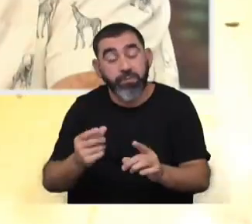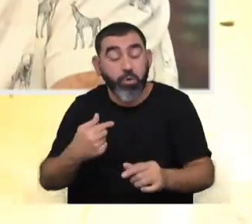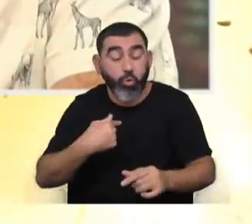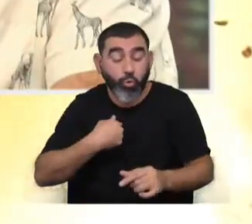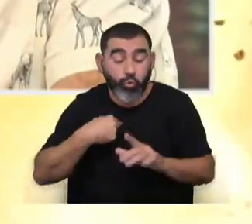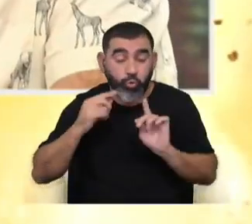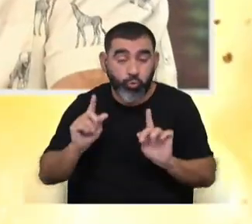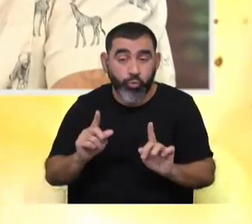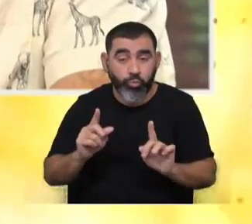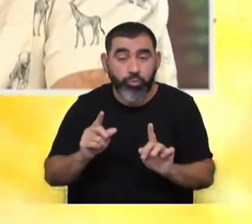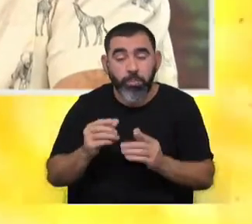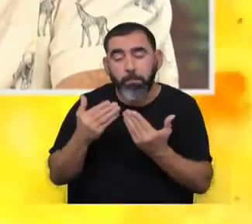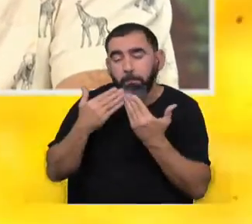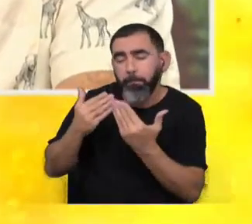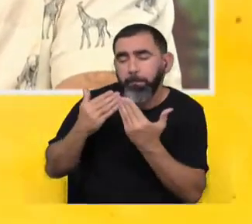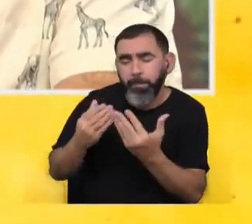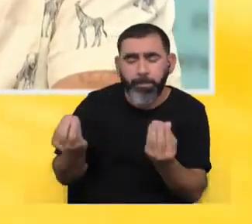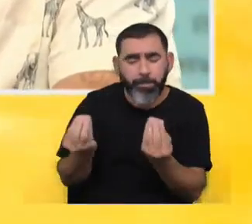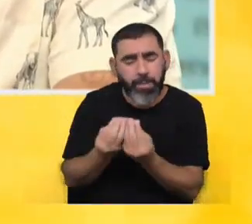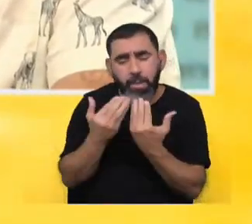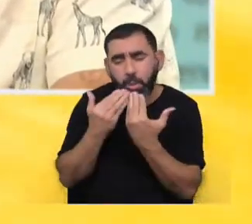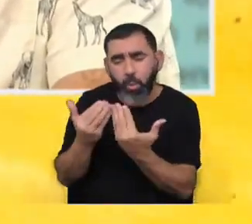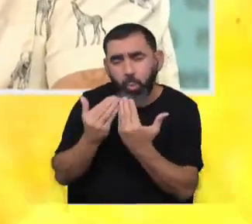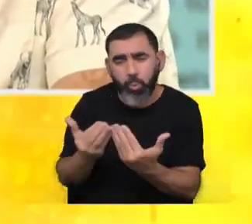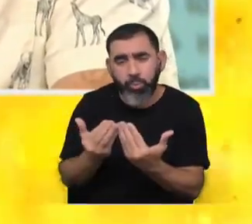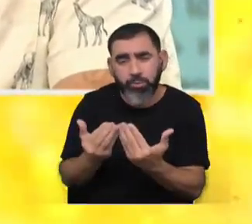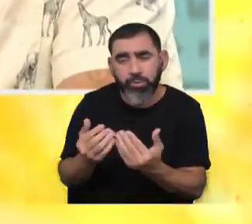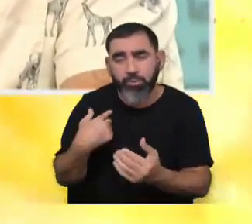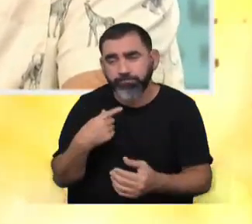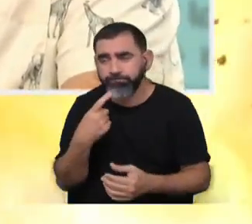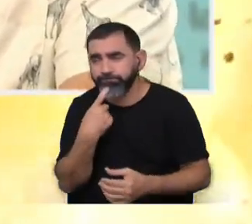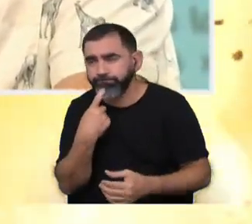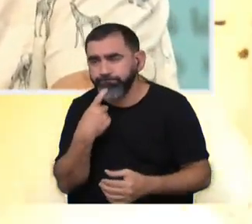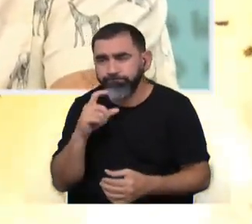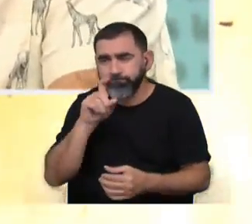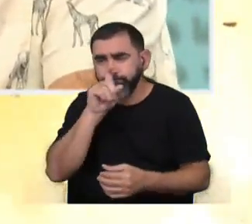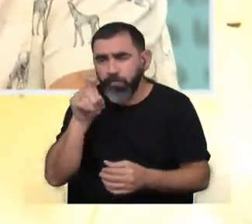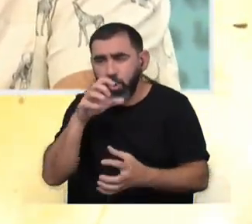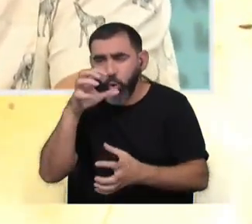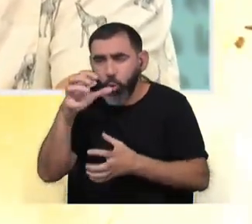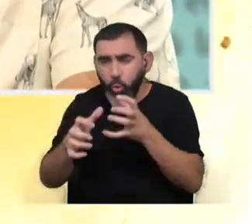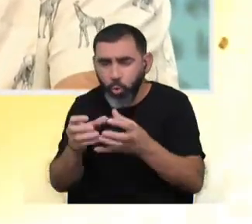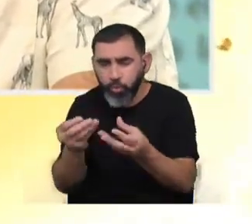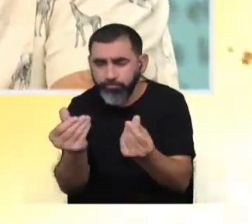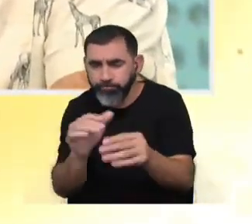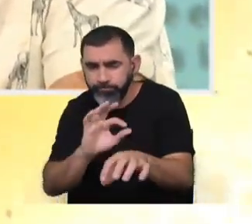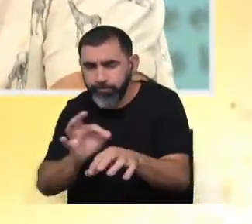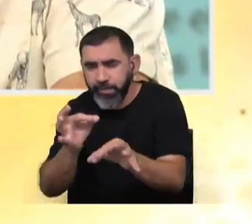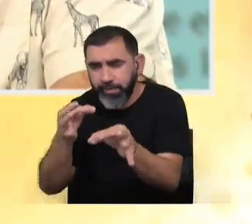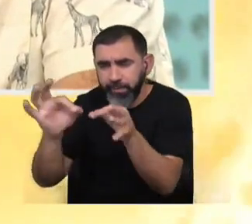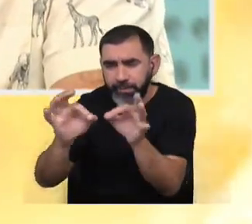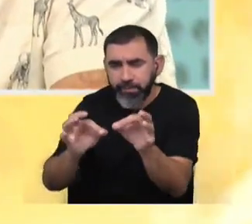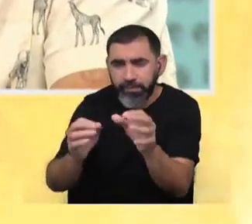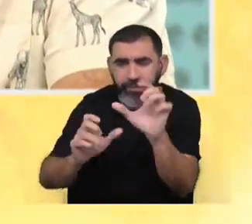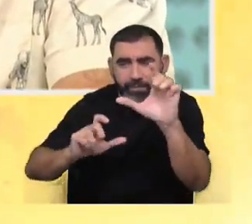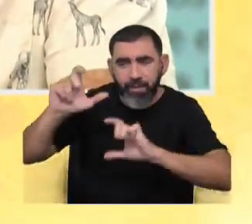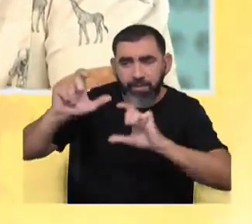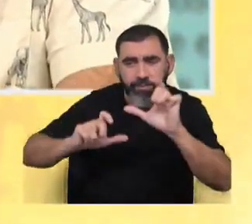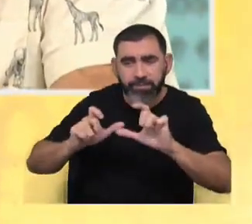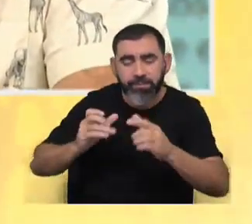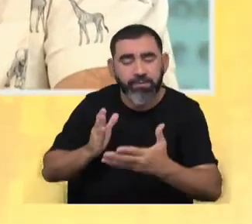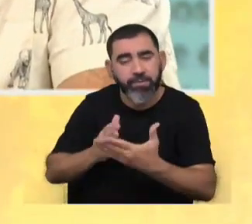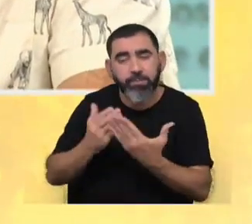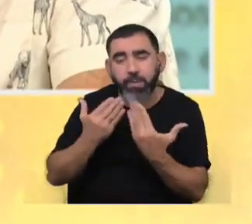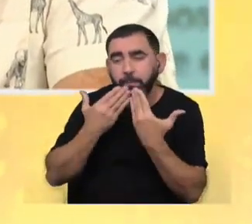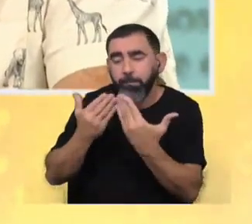parte, mucha consulta, mucha pregunta. Cada vez que me viene una duda del color, de la textura, de un detalle, de un gesto, siempre, bueno,